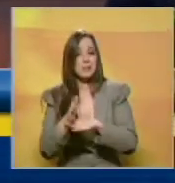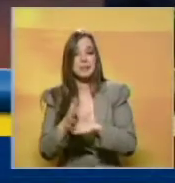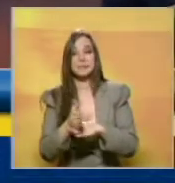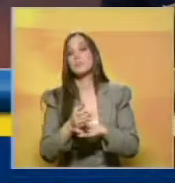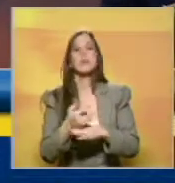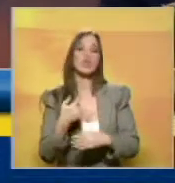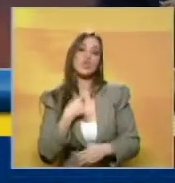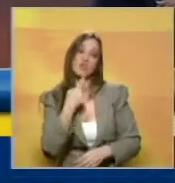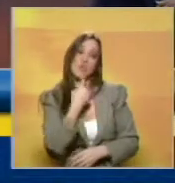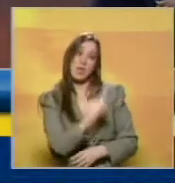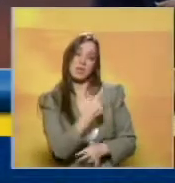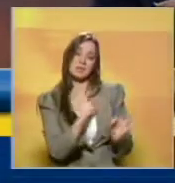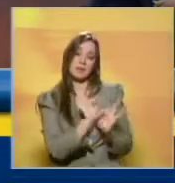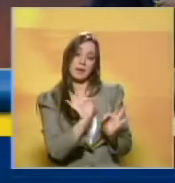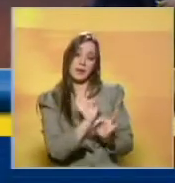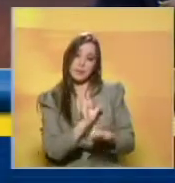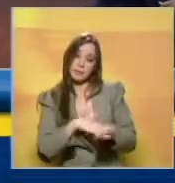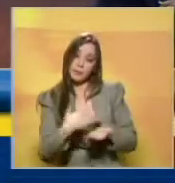atrevo a decírselo porque...